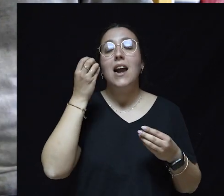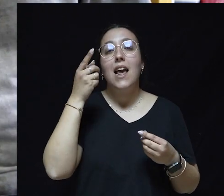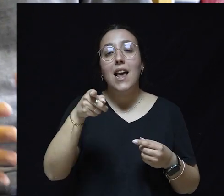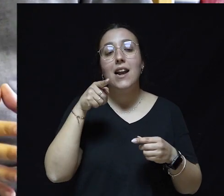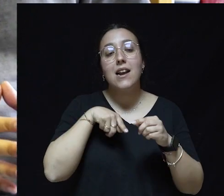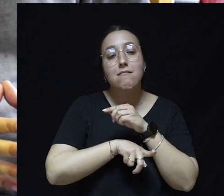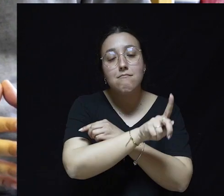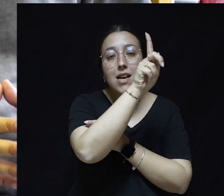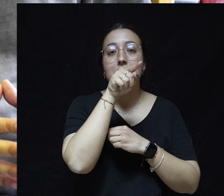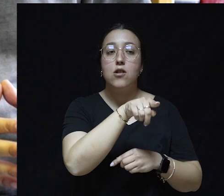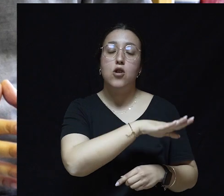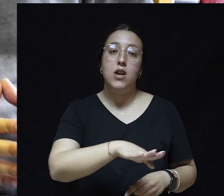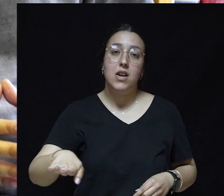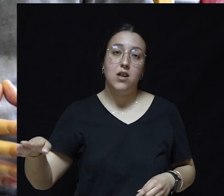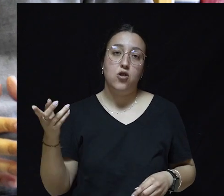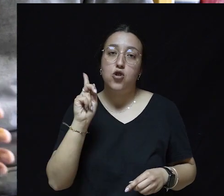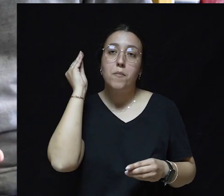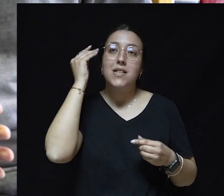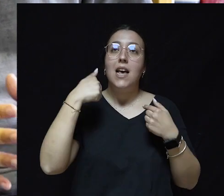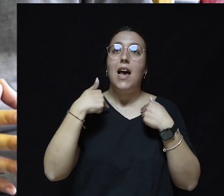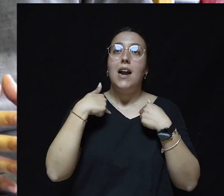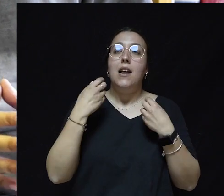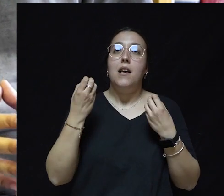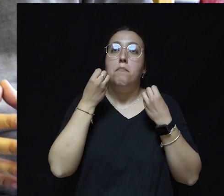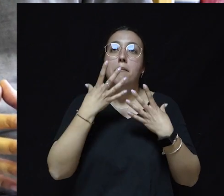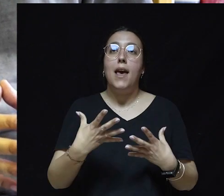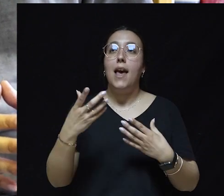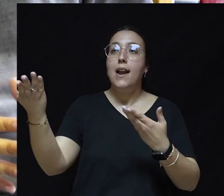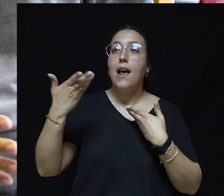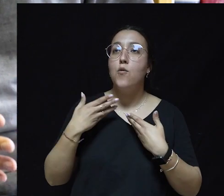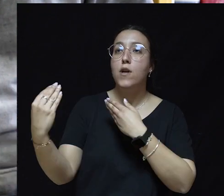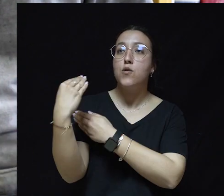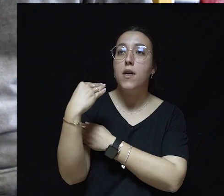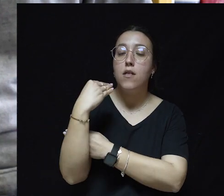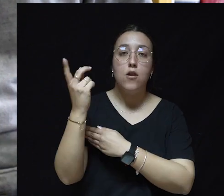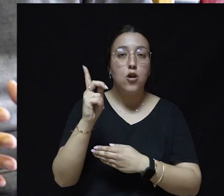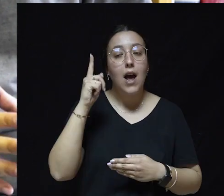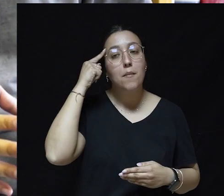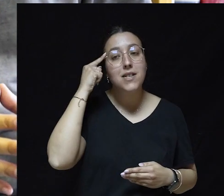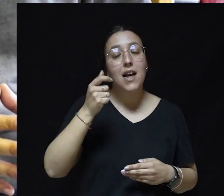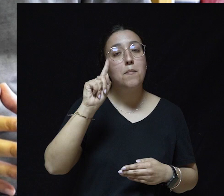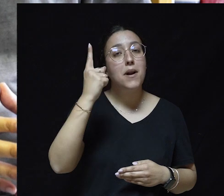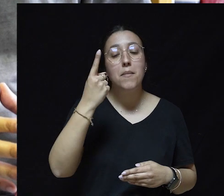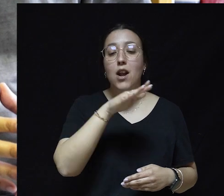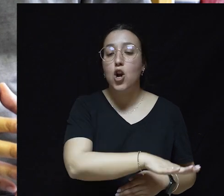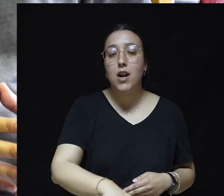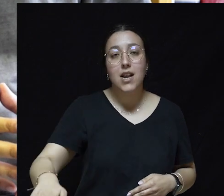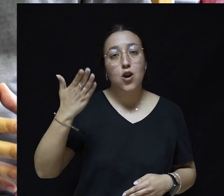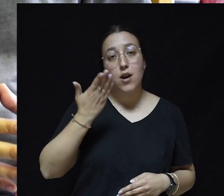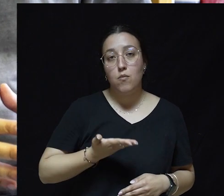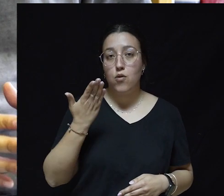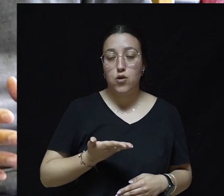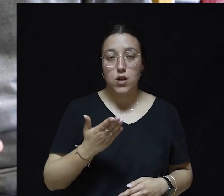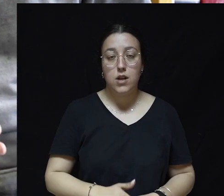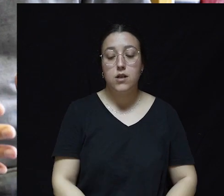si no, se les echa todo el mundo encima. De hecho, ahora ya la mayoría de autonomías y el propio gobierno